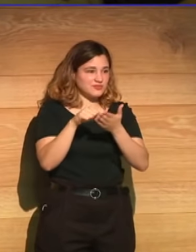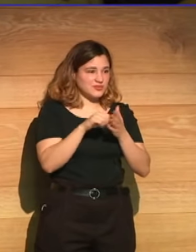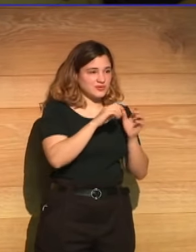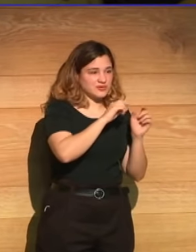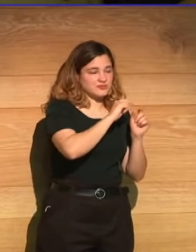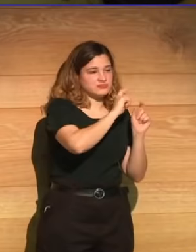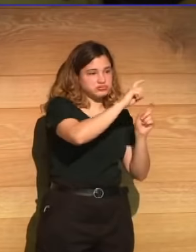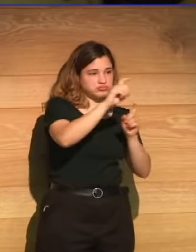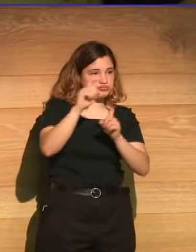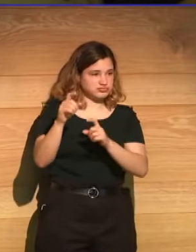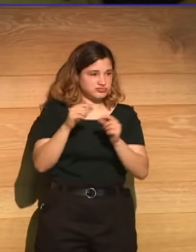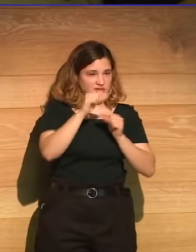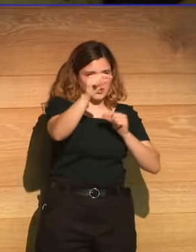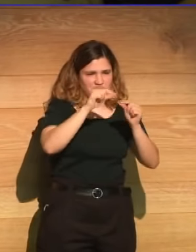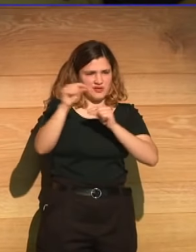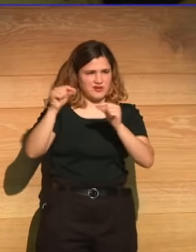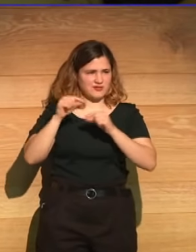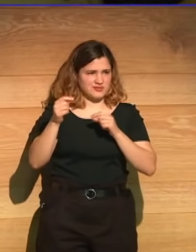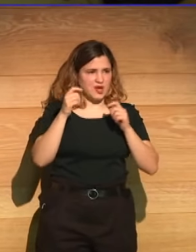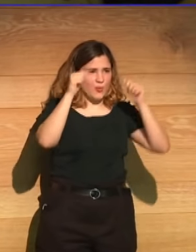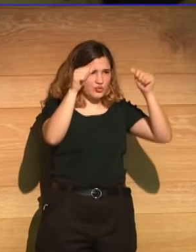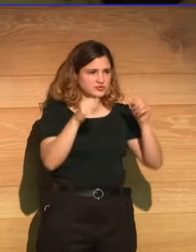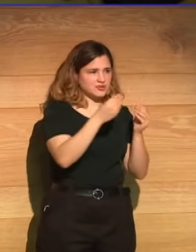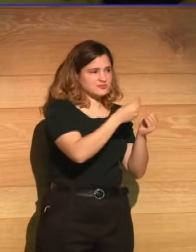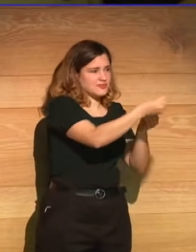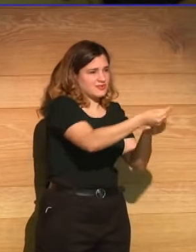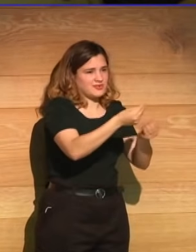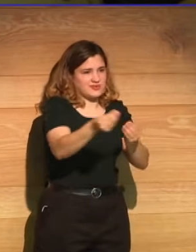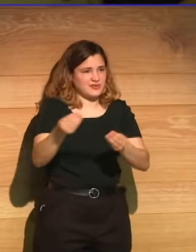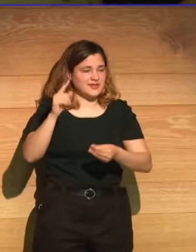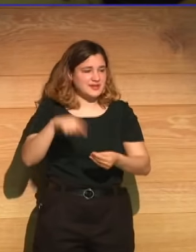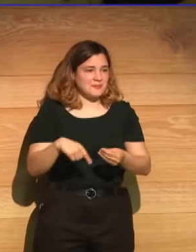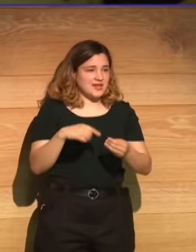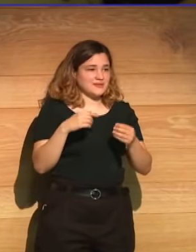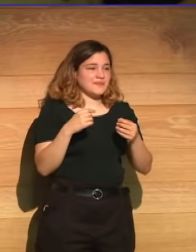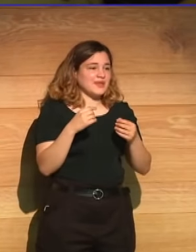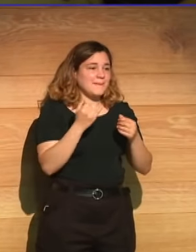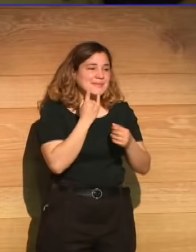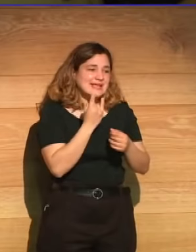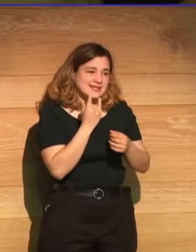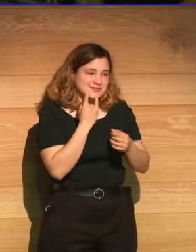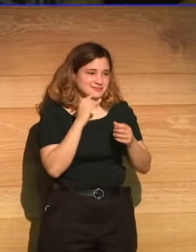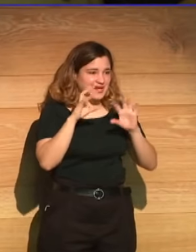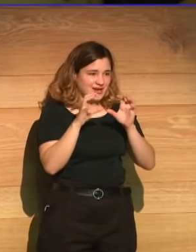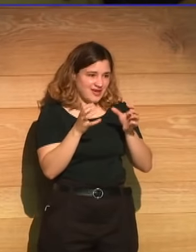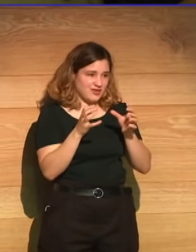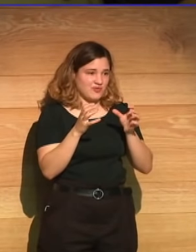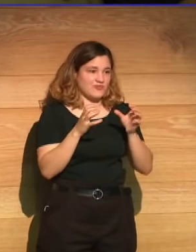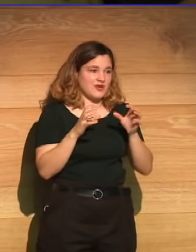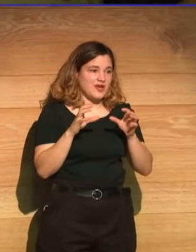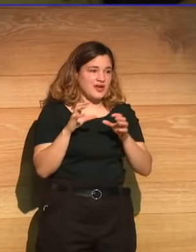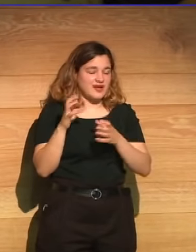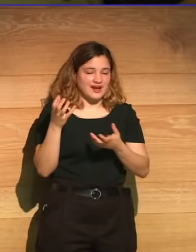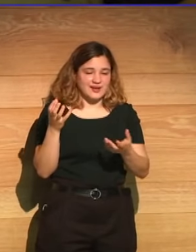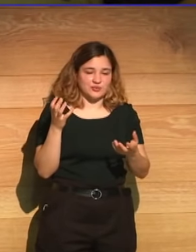grandes distancias, repartiendo pósters, pilas para las radios, altavoces que colocaban en